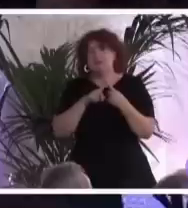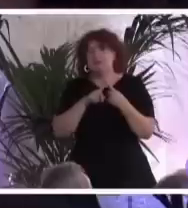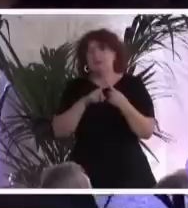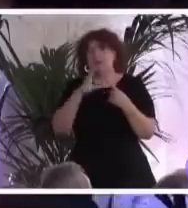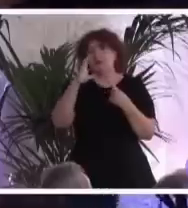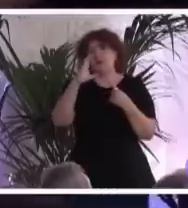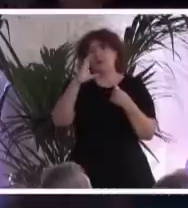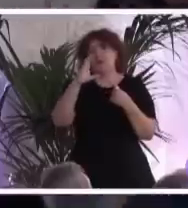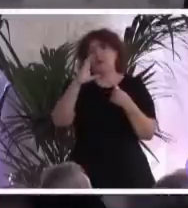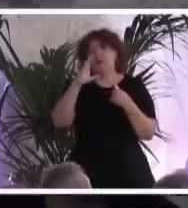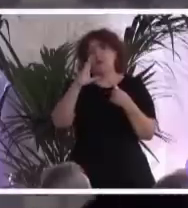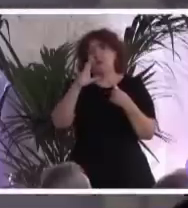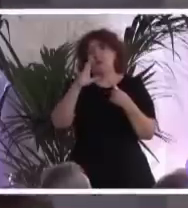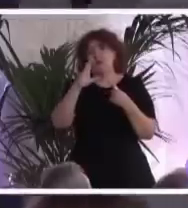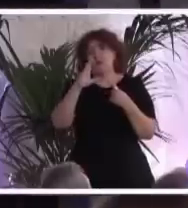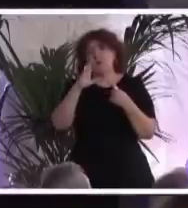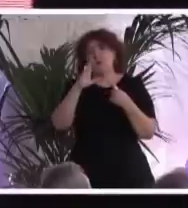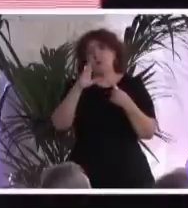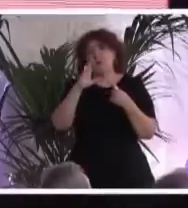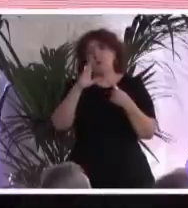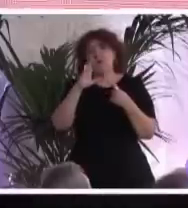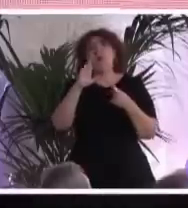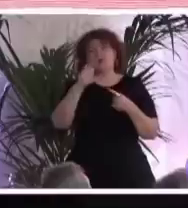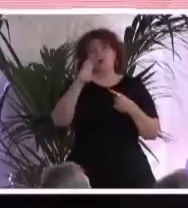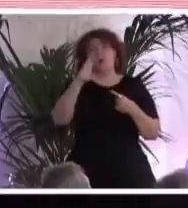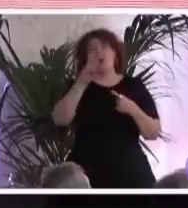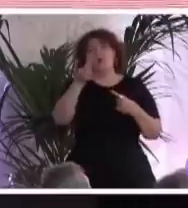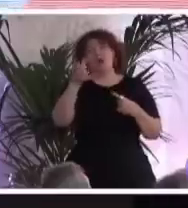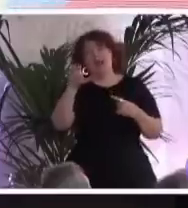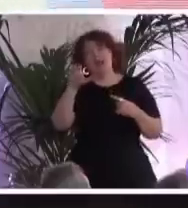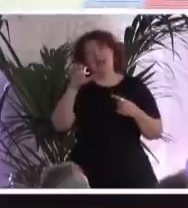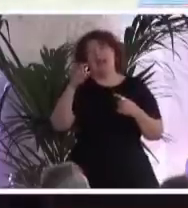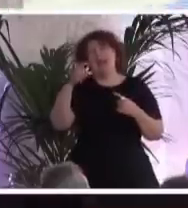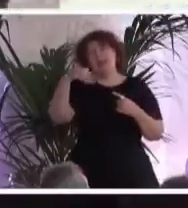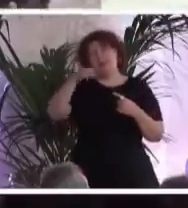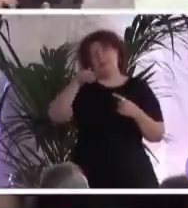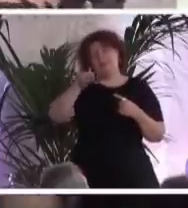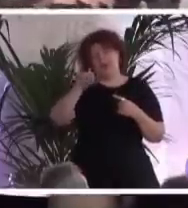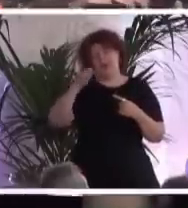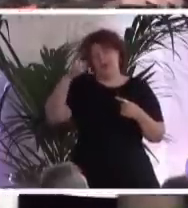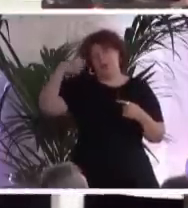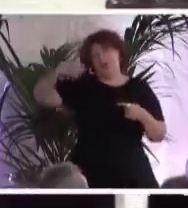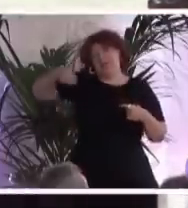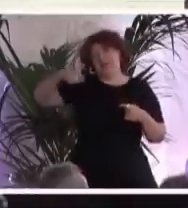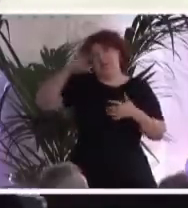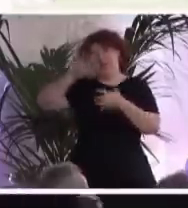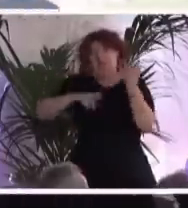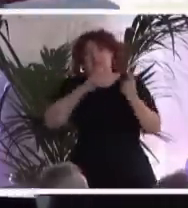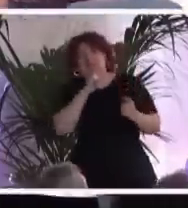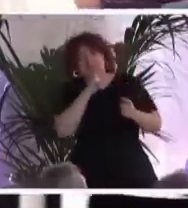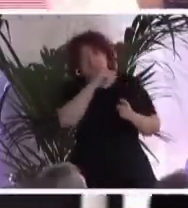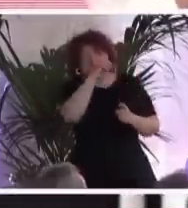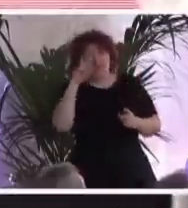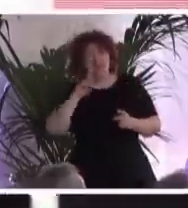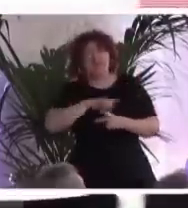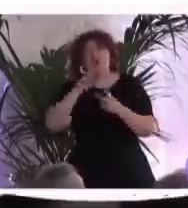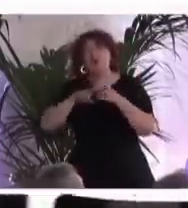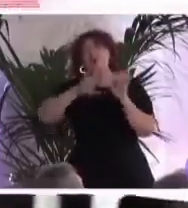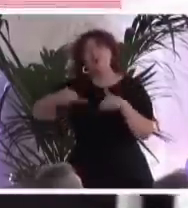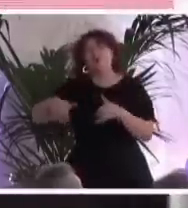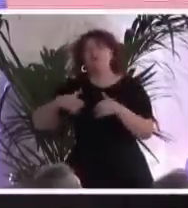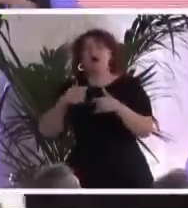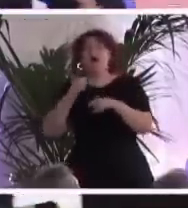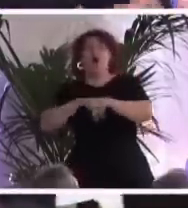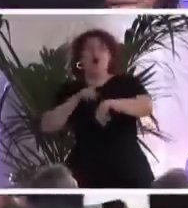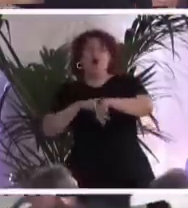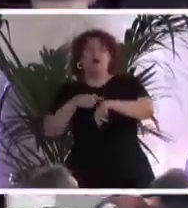y tiene 5000 seguidores en Twitter es una cosa como de gente del Barça que no le gusta el Madrid el otro se llamaba la última hora y